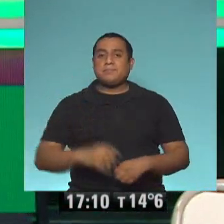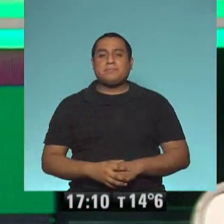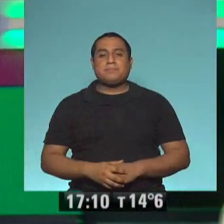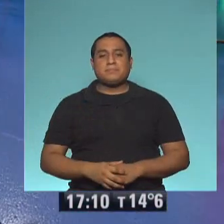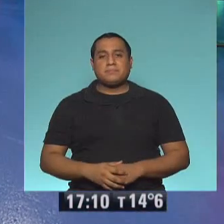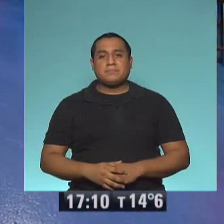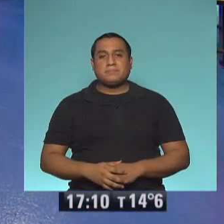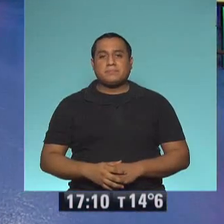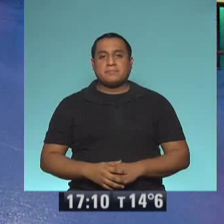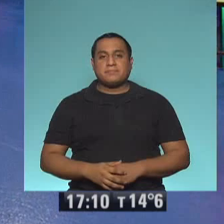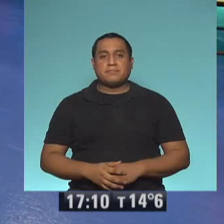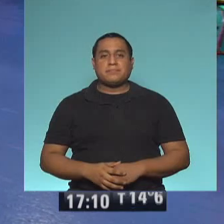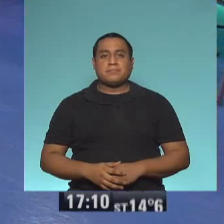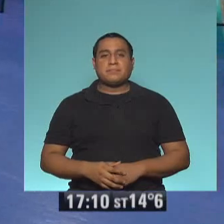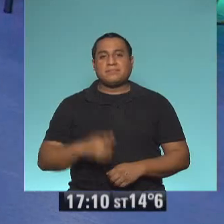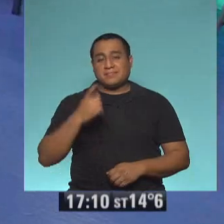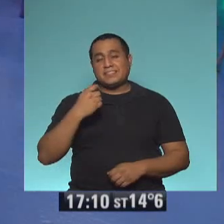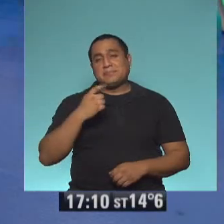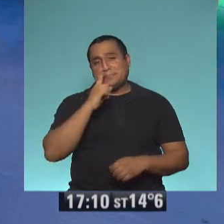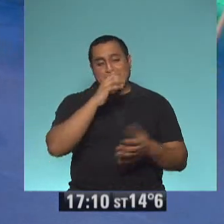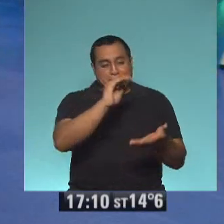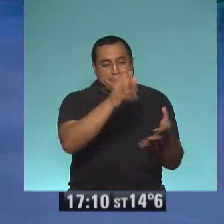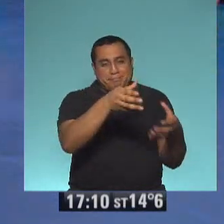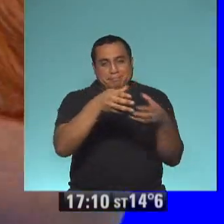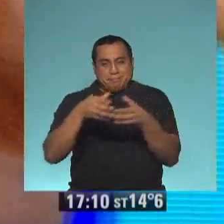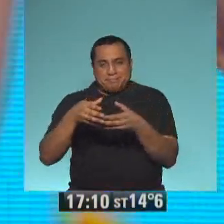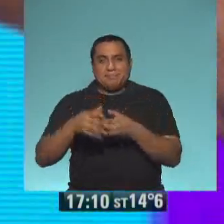mira voy a necesitar de nuevo al perrito